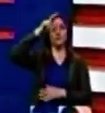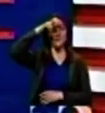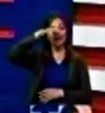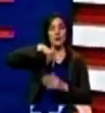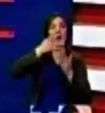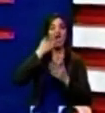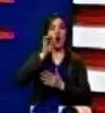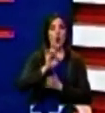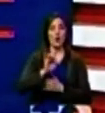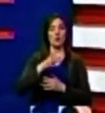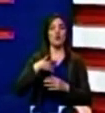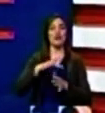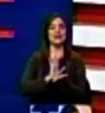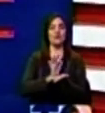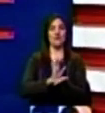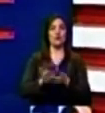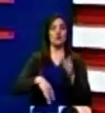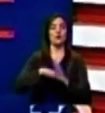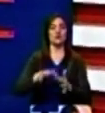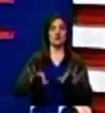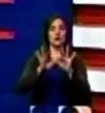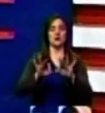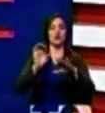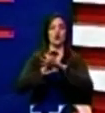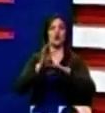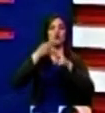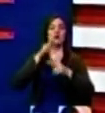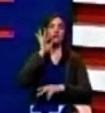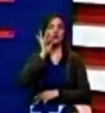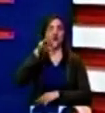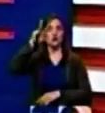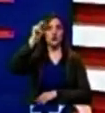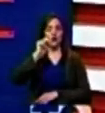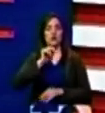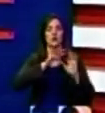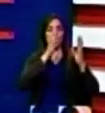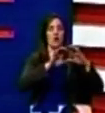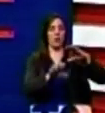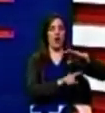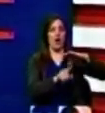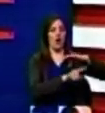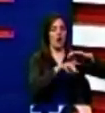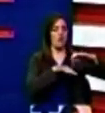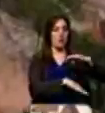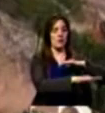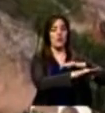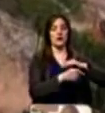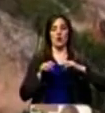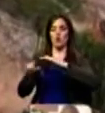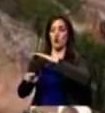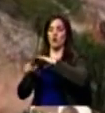Zamora Chinchipe y considerado uno de los más importantes del país, inauguró oficialmente dos túneles de acceso al yacimiento.